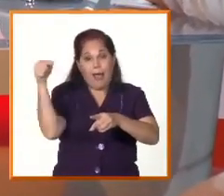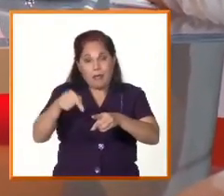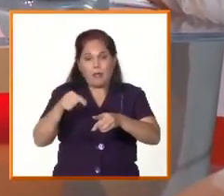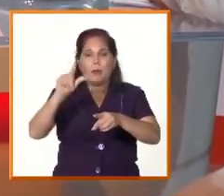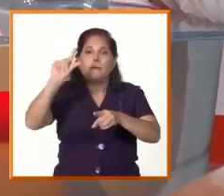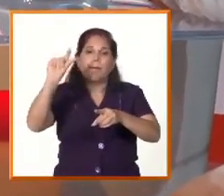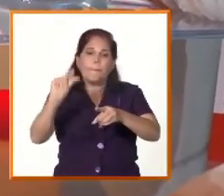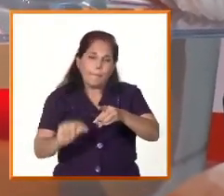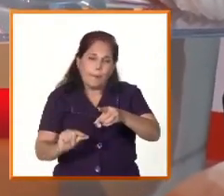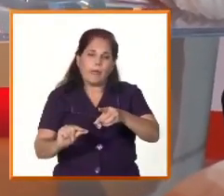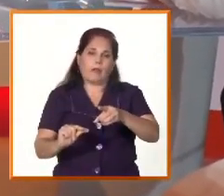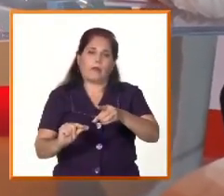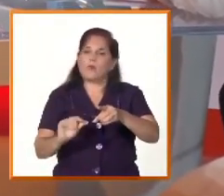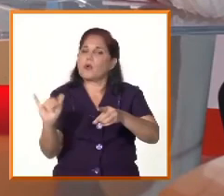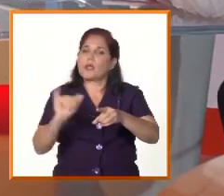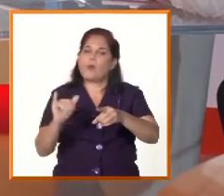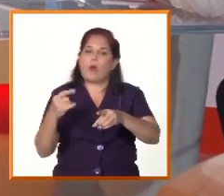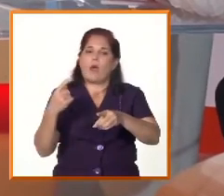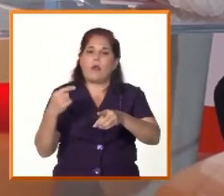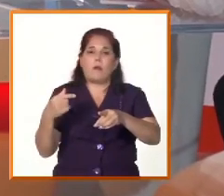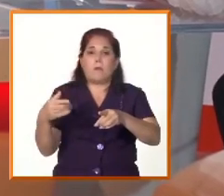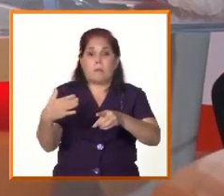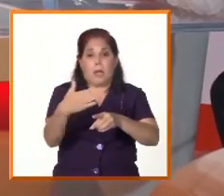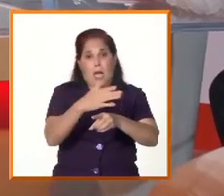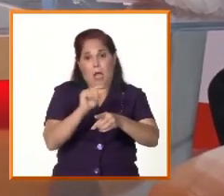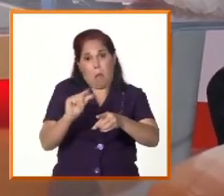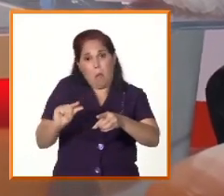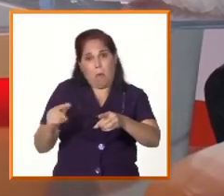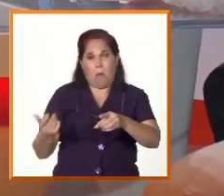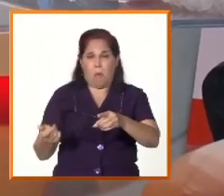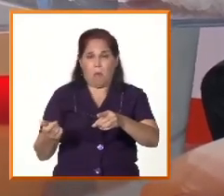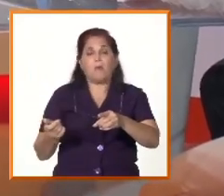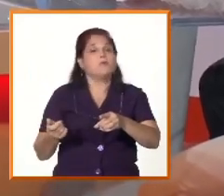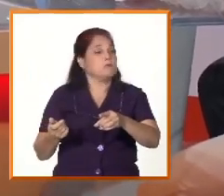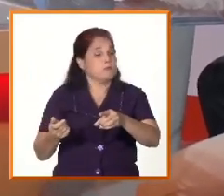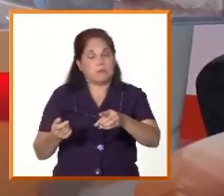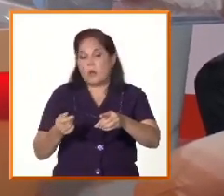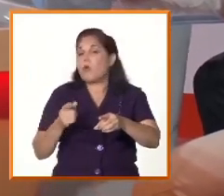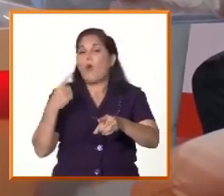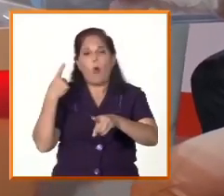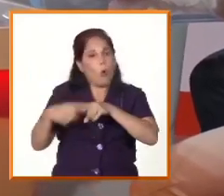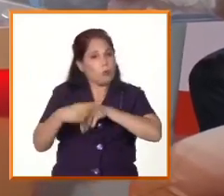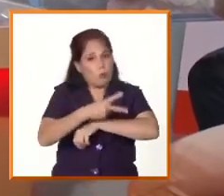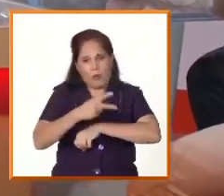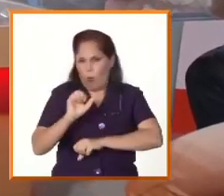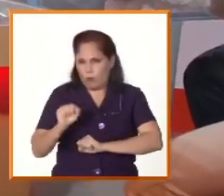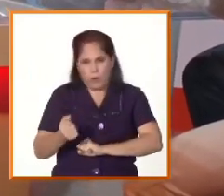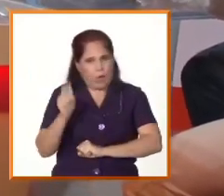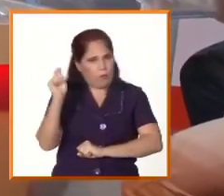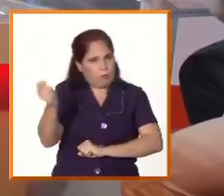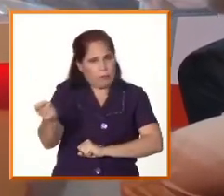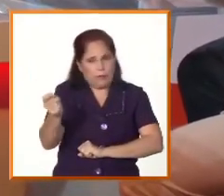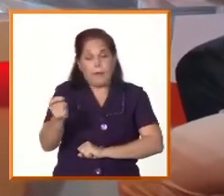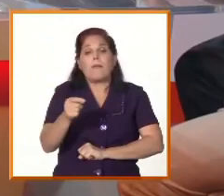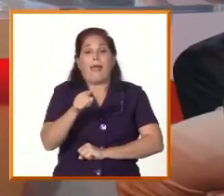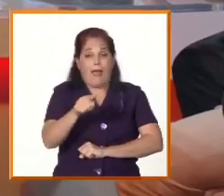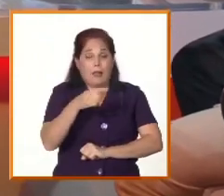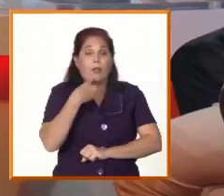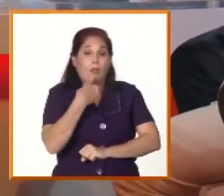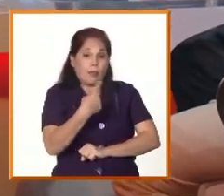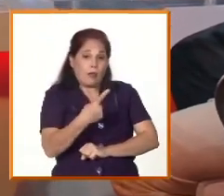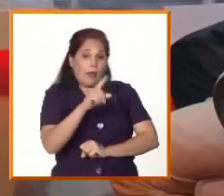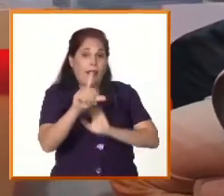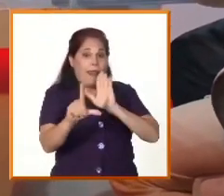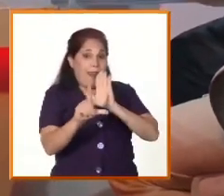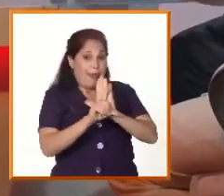disminución significativa de estos recursos pesqueros por ello se insiste Precisamente en la ley de pesca que usted la mencionaba que fue